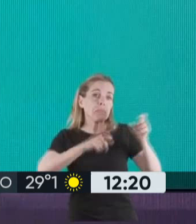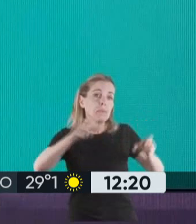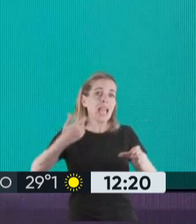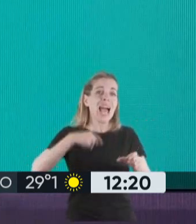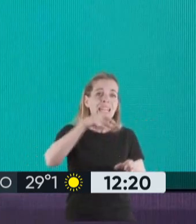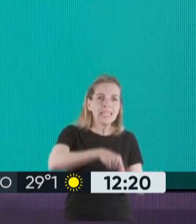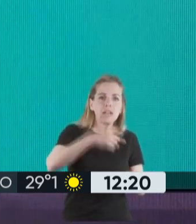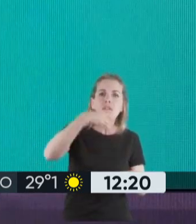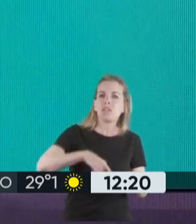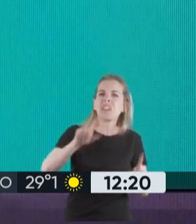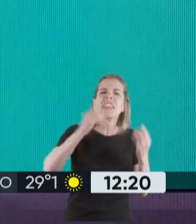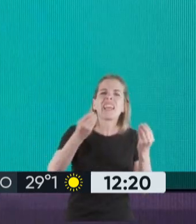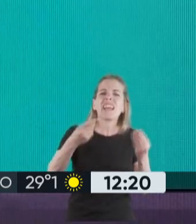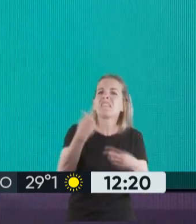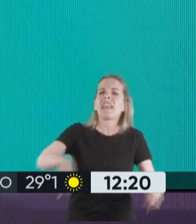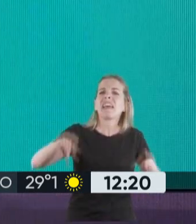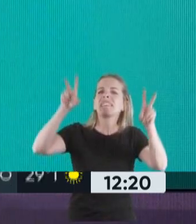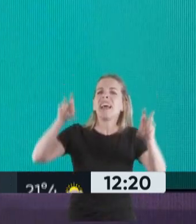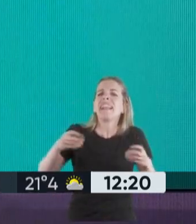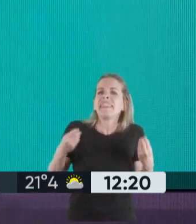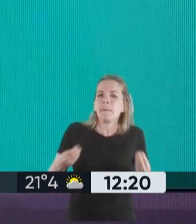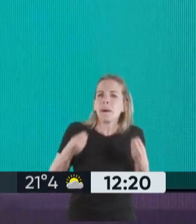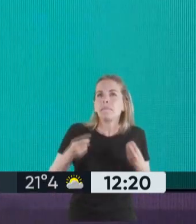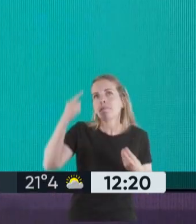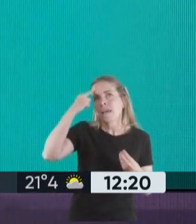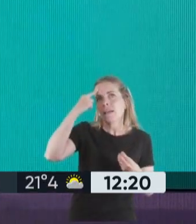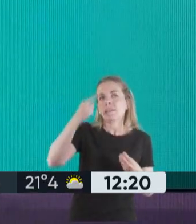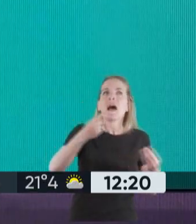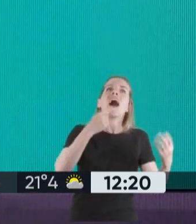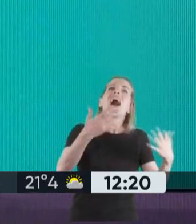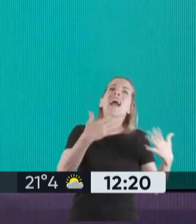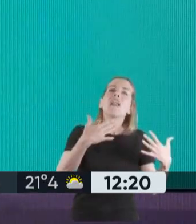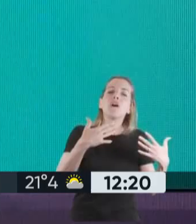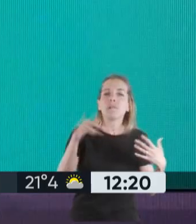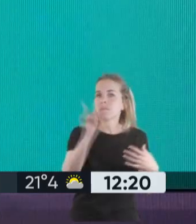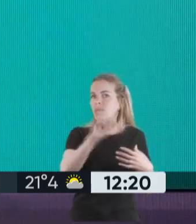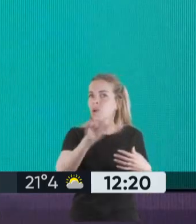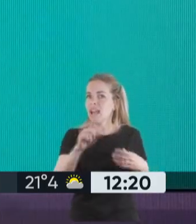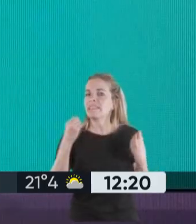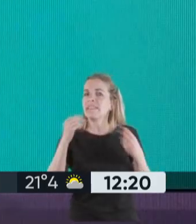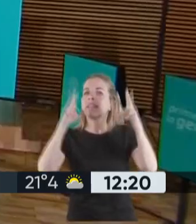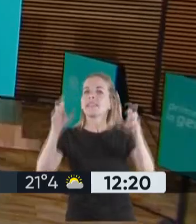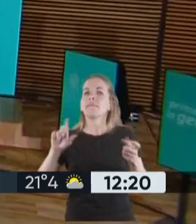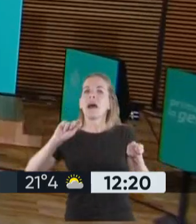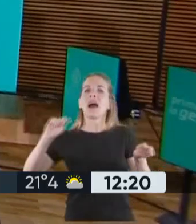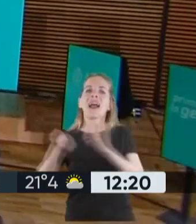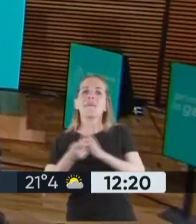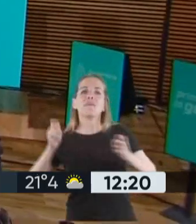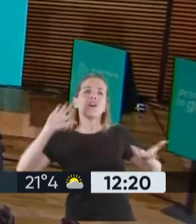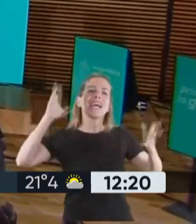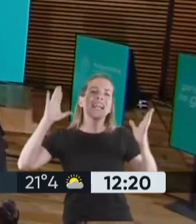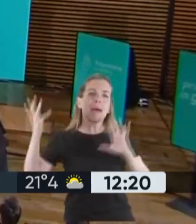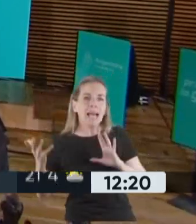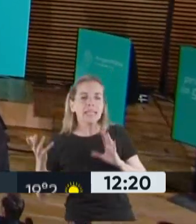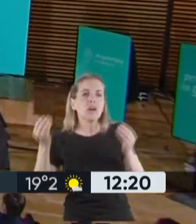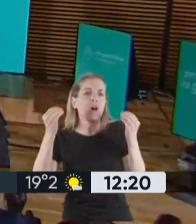cuesta entender qué es el cambio climático. Que es que hace un poco más de calor, dicen algunos. No. El cambio climático son las